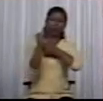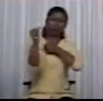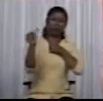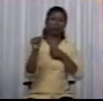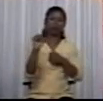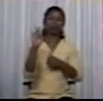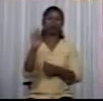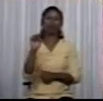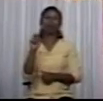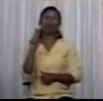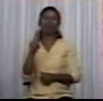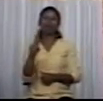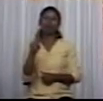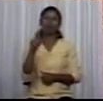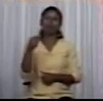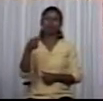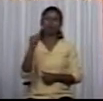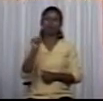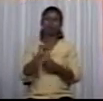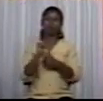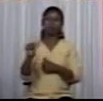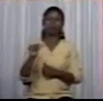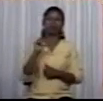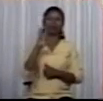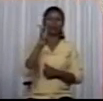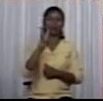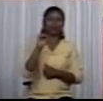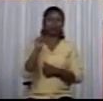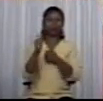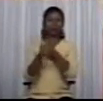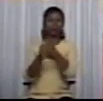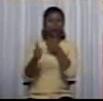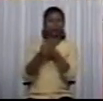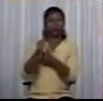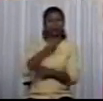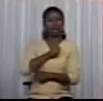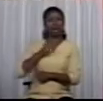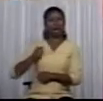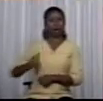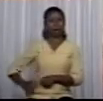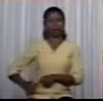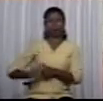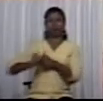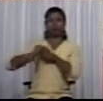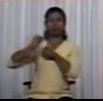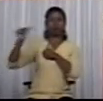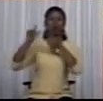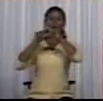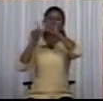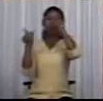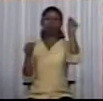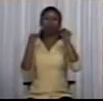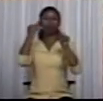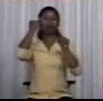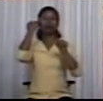llama Fullino, a 600 kilómetros de Tokio, la capital de Japón. Muy lejos de acá. En el tren bala que